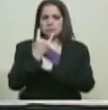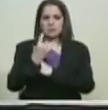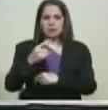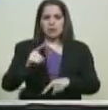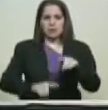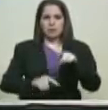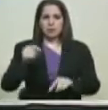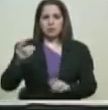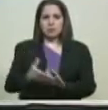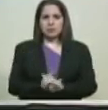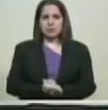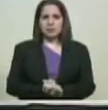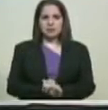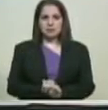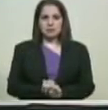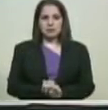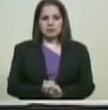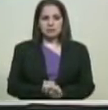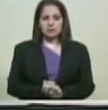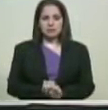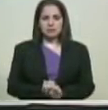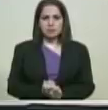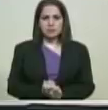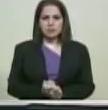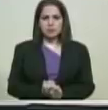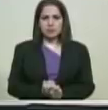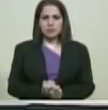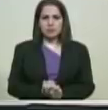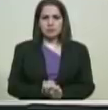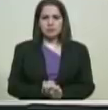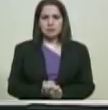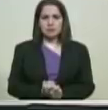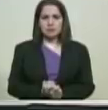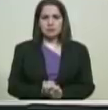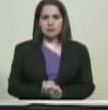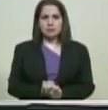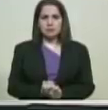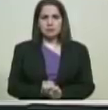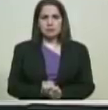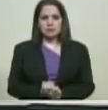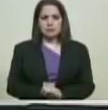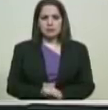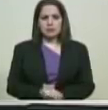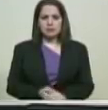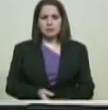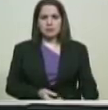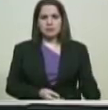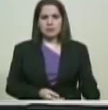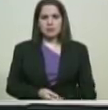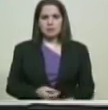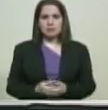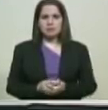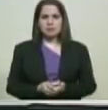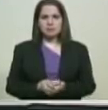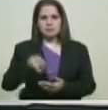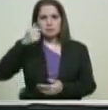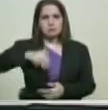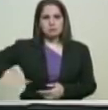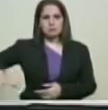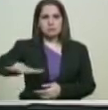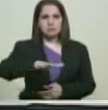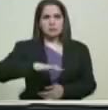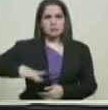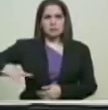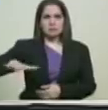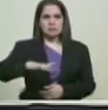No saben lo que sería la respuesta moral de nuestra oficialidad y nuestros soldados y de nuestro pueblo en la calle. Han dicho